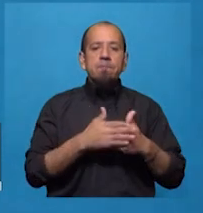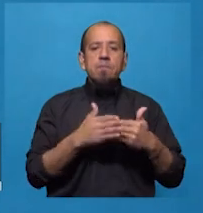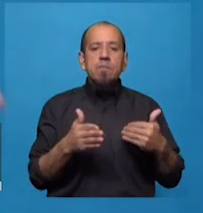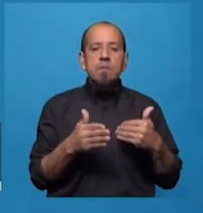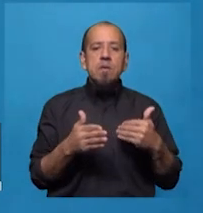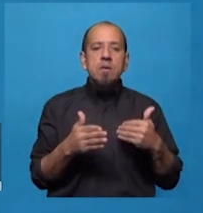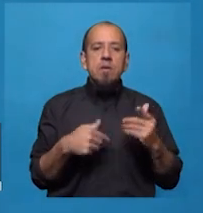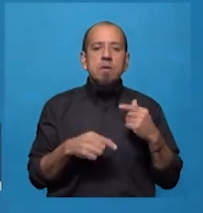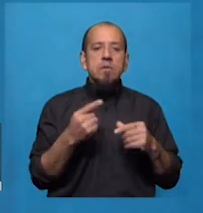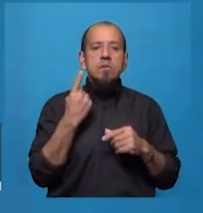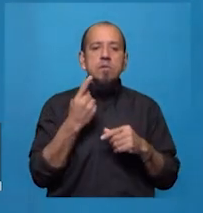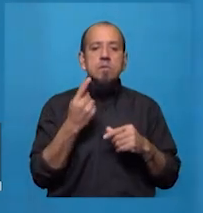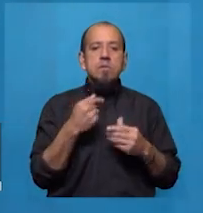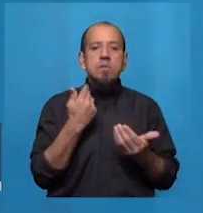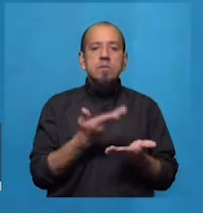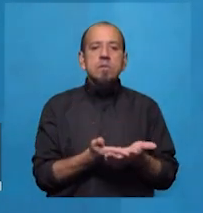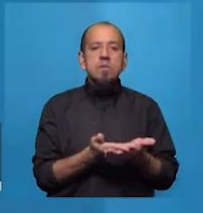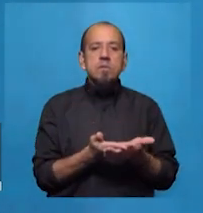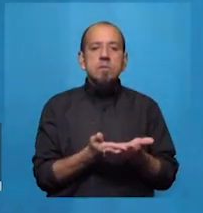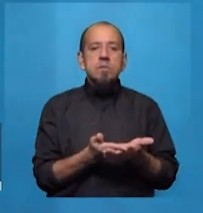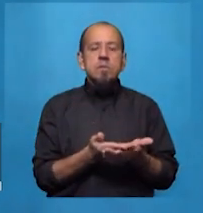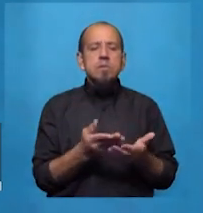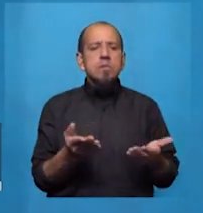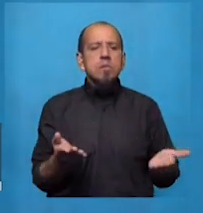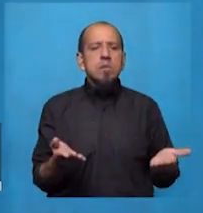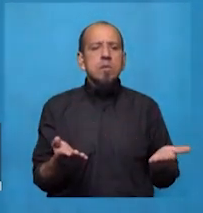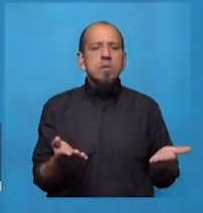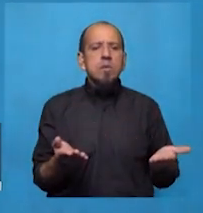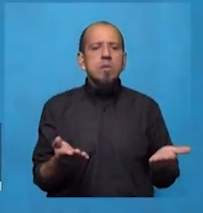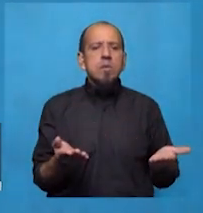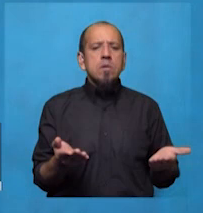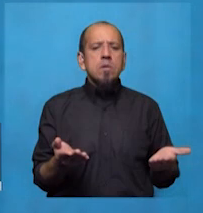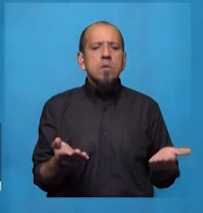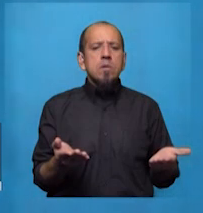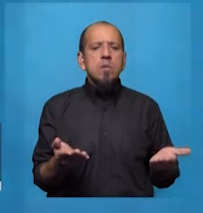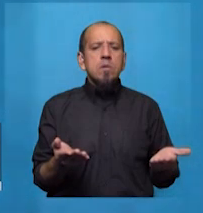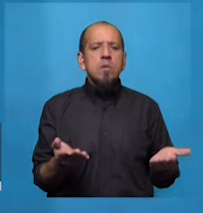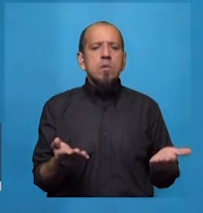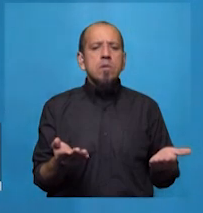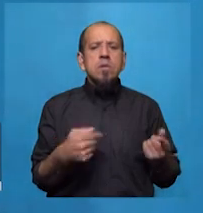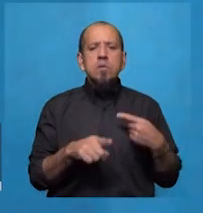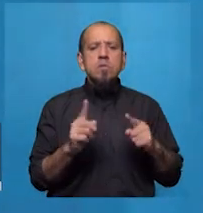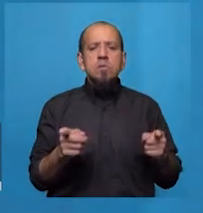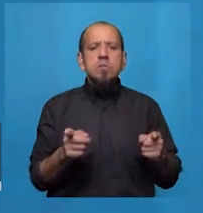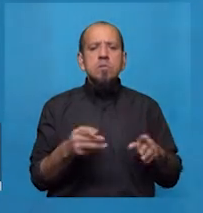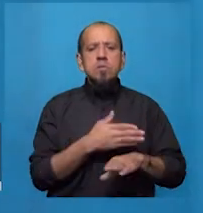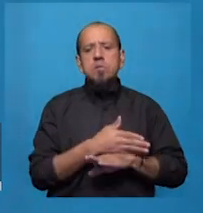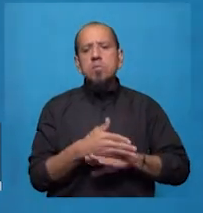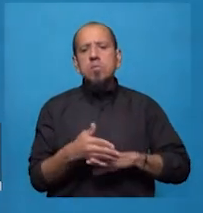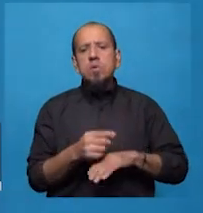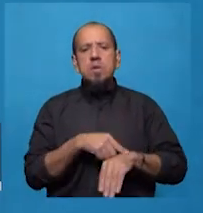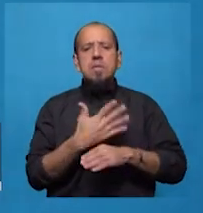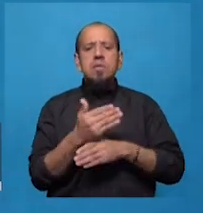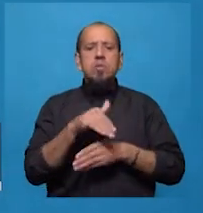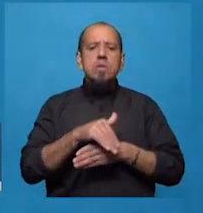y lo primero que te plantea por ejemplo vecino que dice no no salgo de mi casa después de las cinco de la tarde tengo